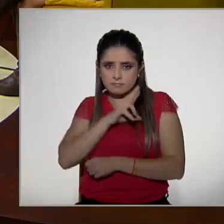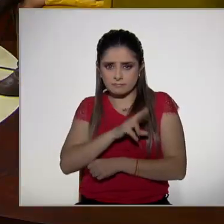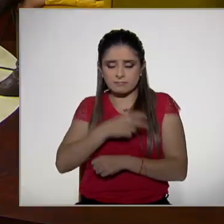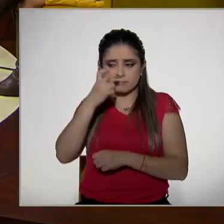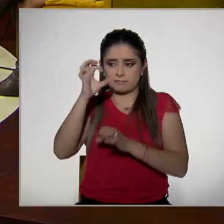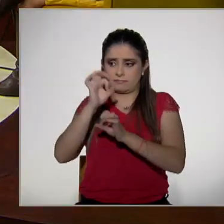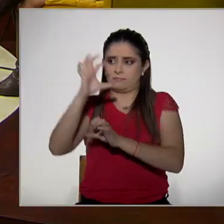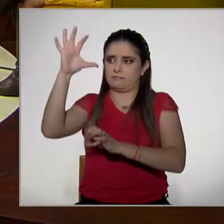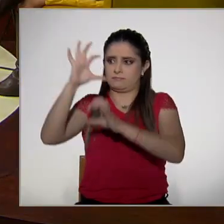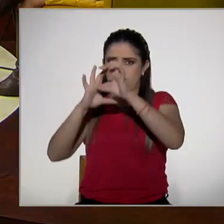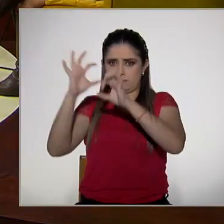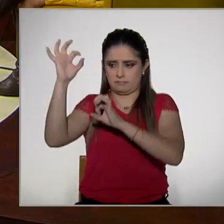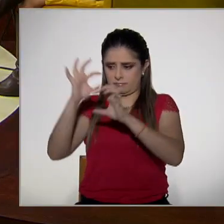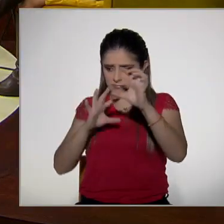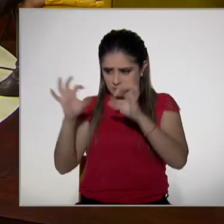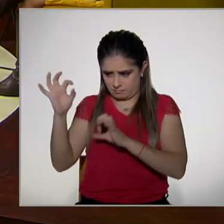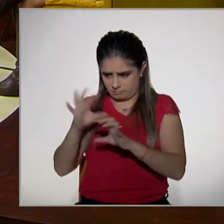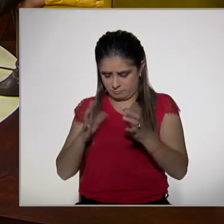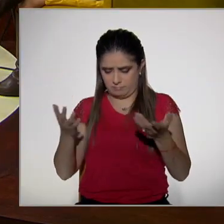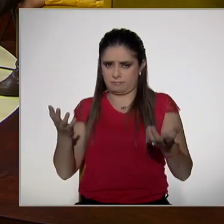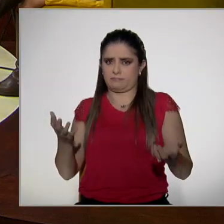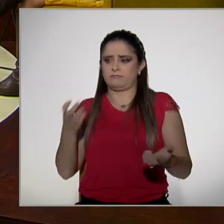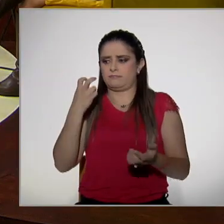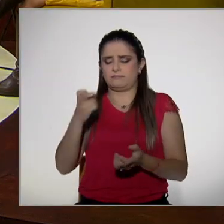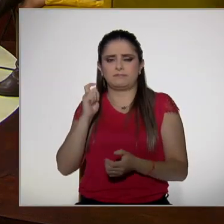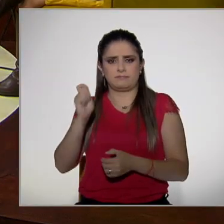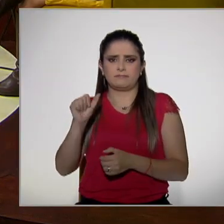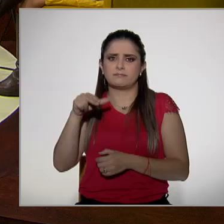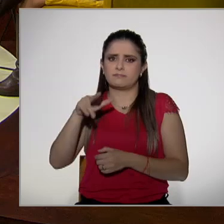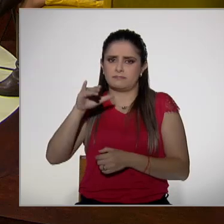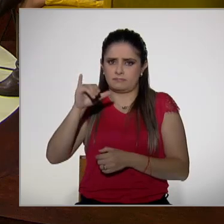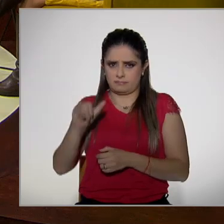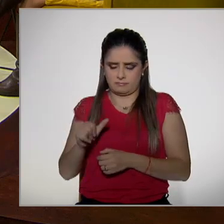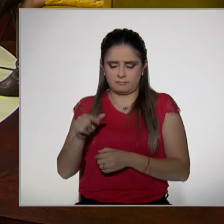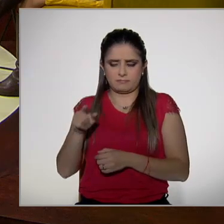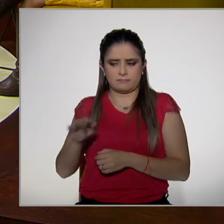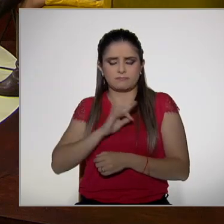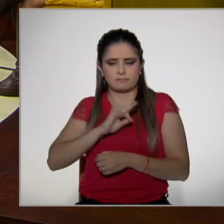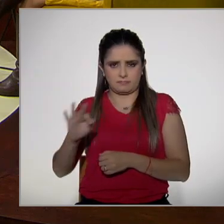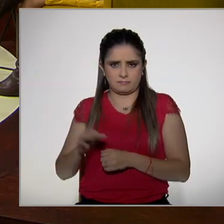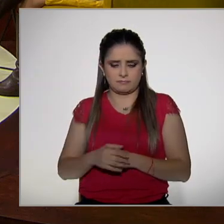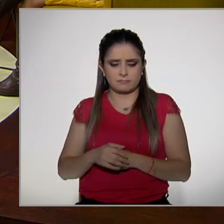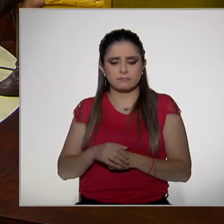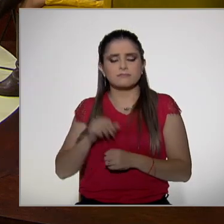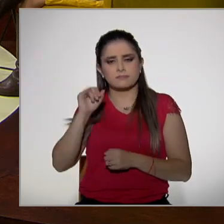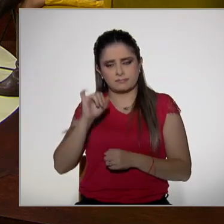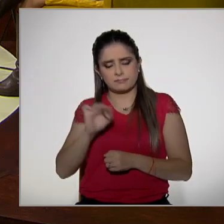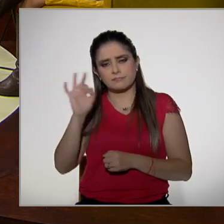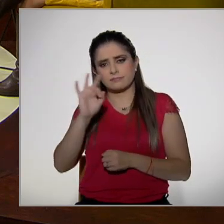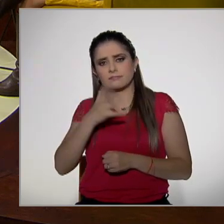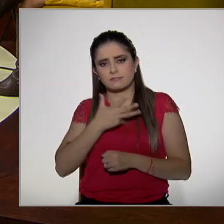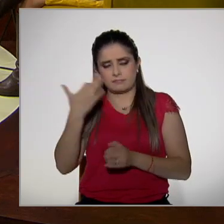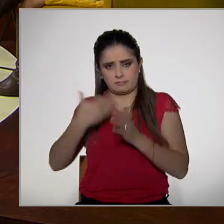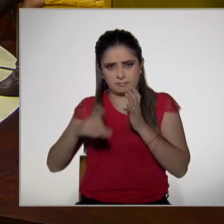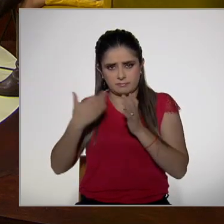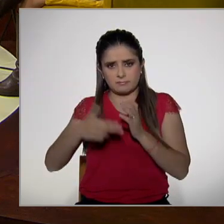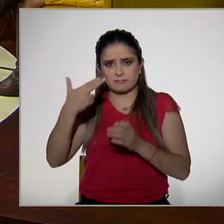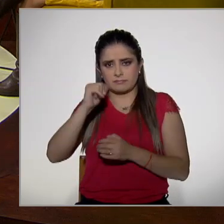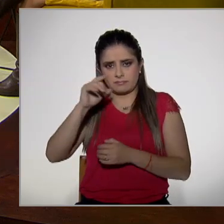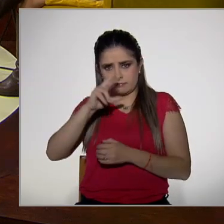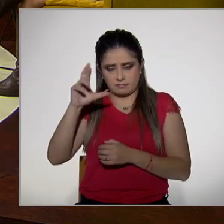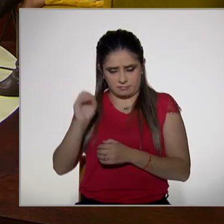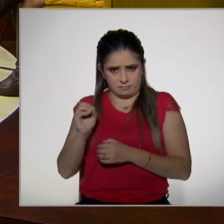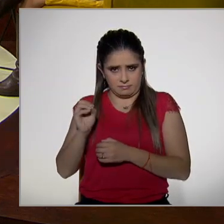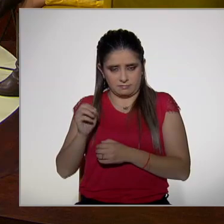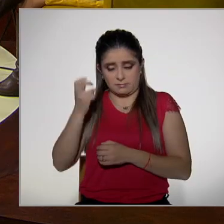amplitud podríamos decir que posiblemente le darán en el paciente que tenga déficit que posiblemente tenga deficiencia de hierro y ya se lo